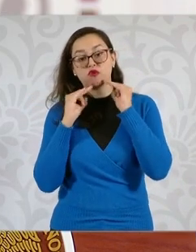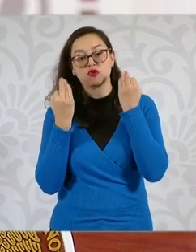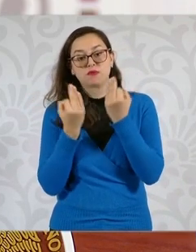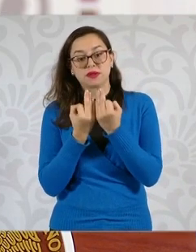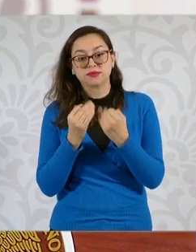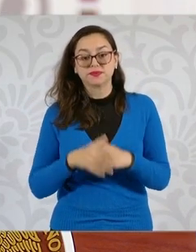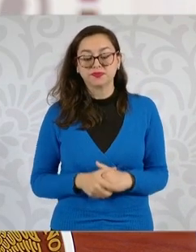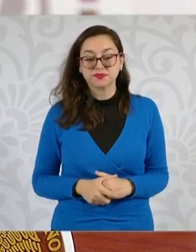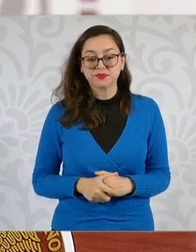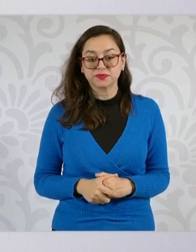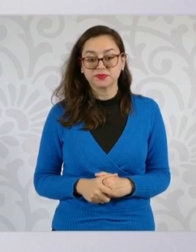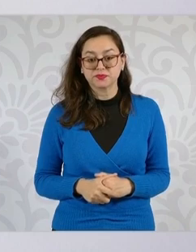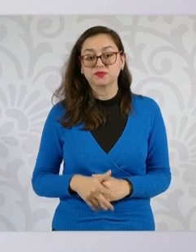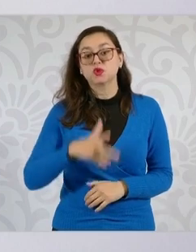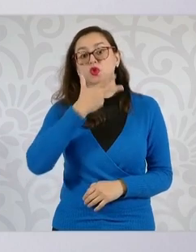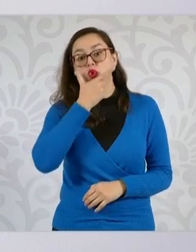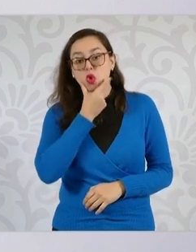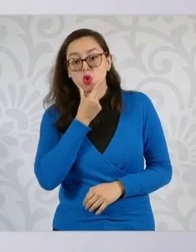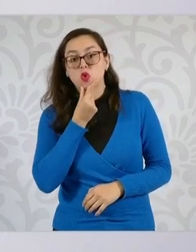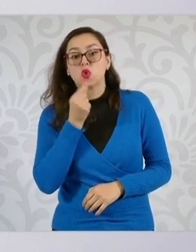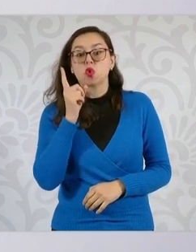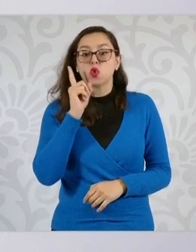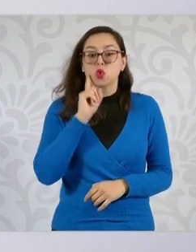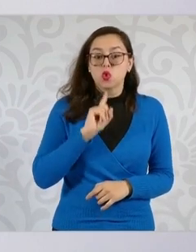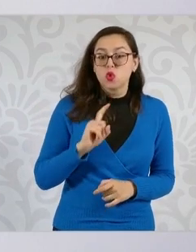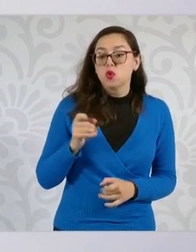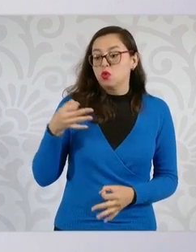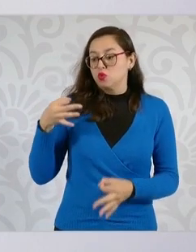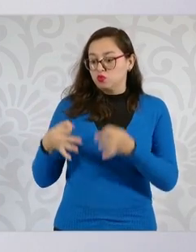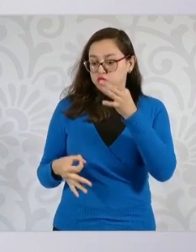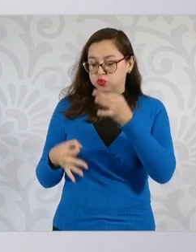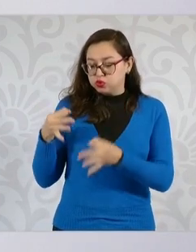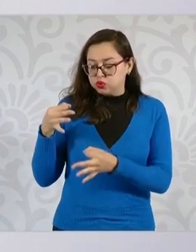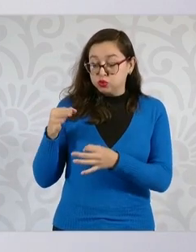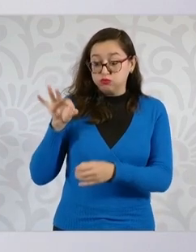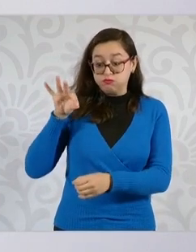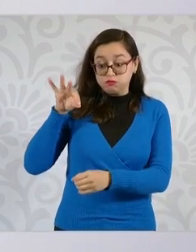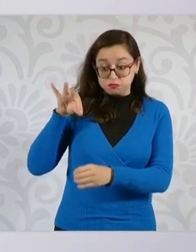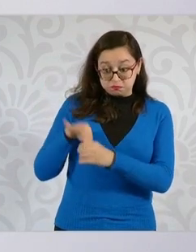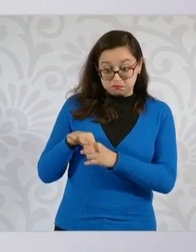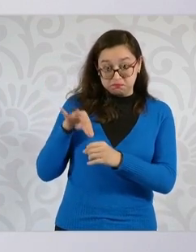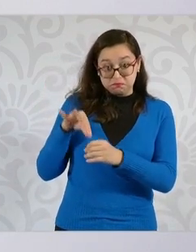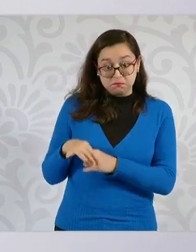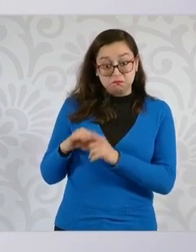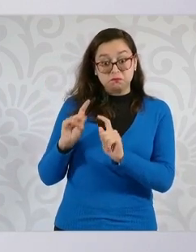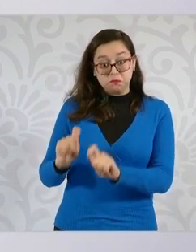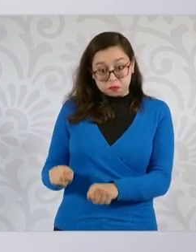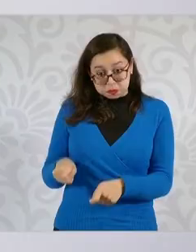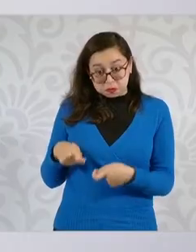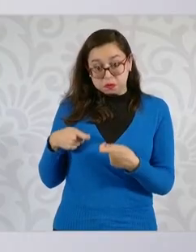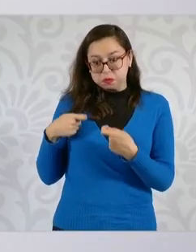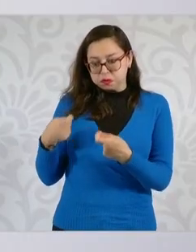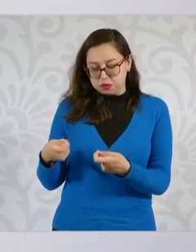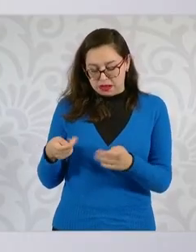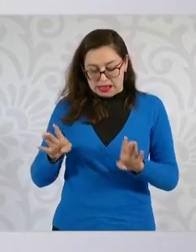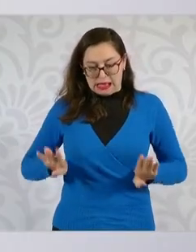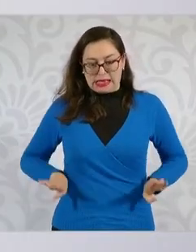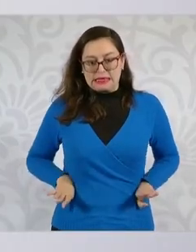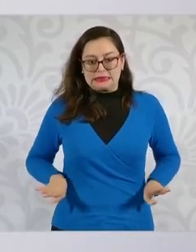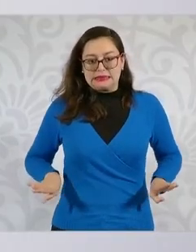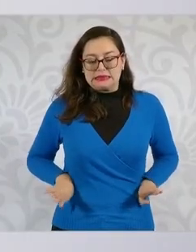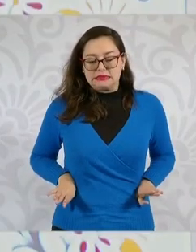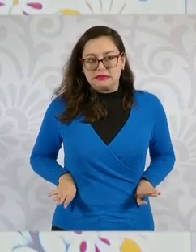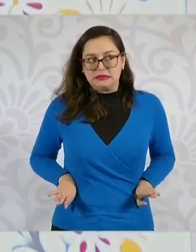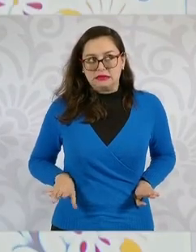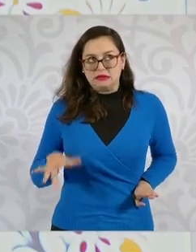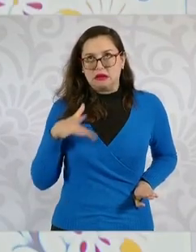es electa electo por el pueblo de México es muy distinto a que alguien